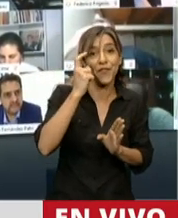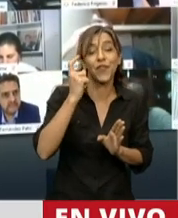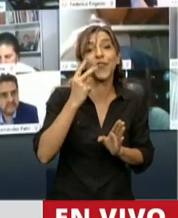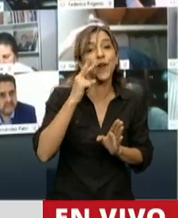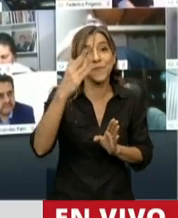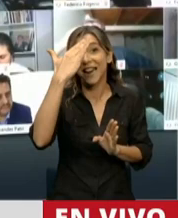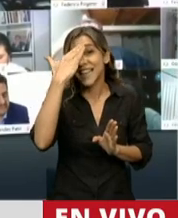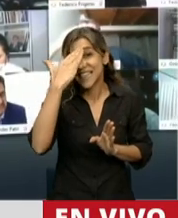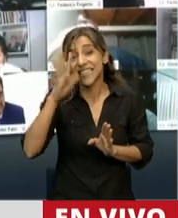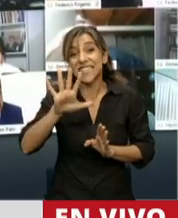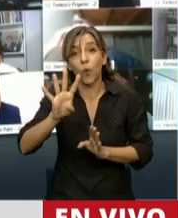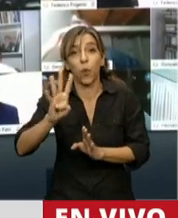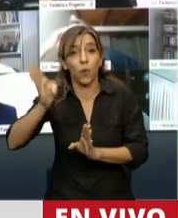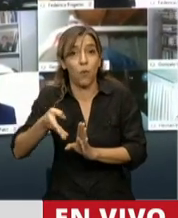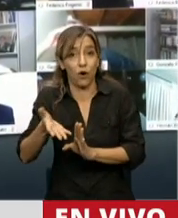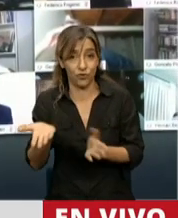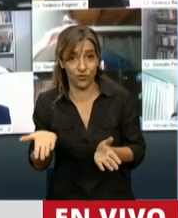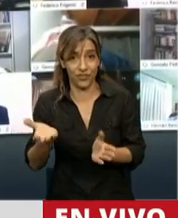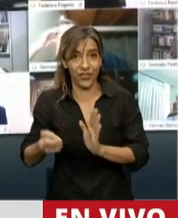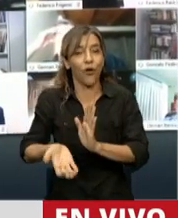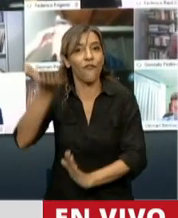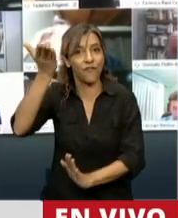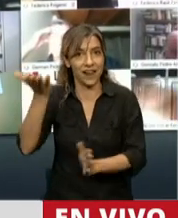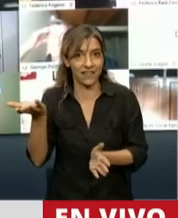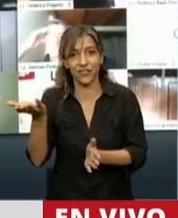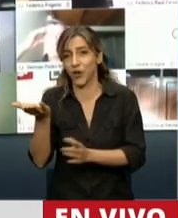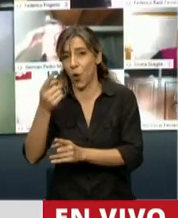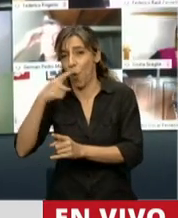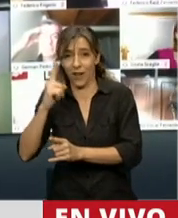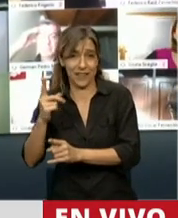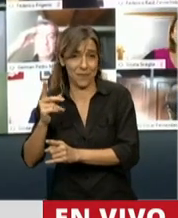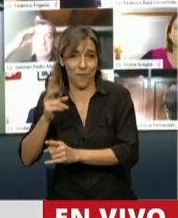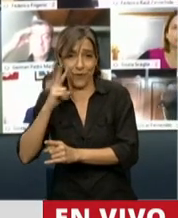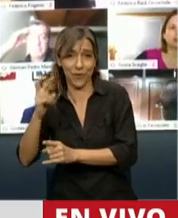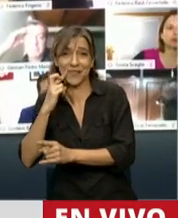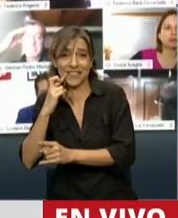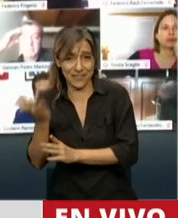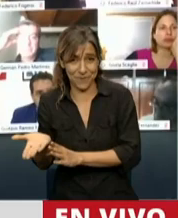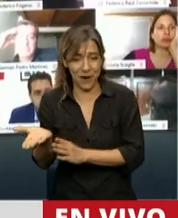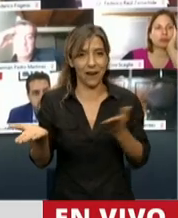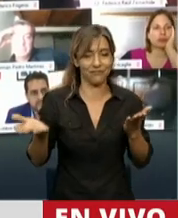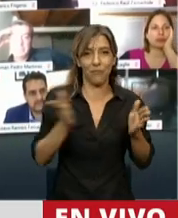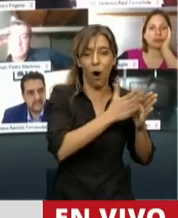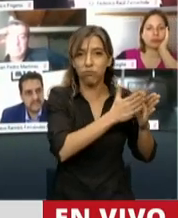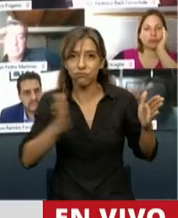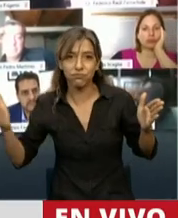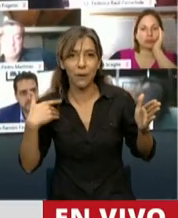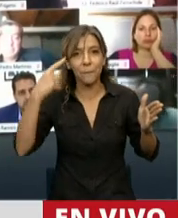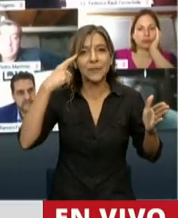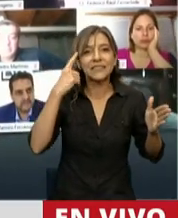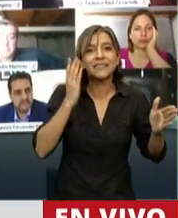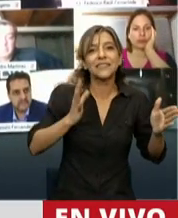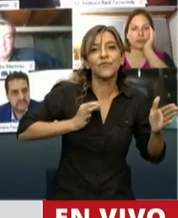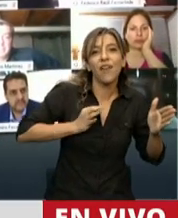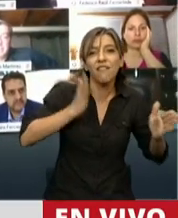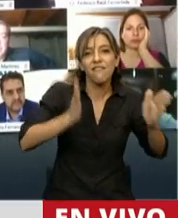54% de inflación interanual terminamos en el 2019. Podría también seguir con estos datos, pero es importante que asumamos esto porque